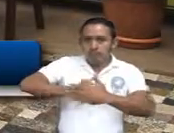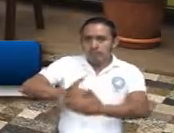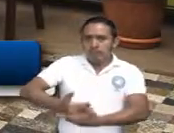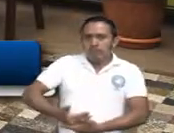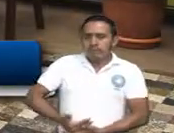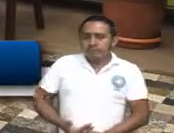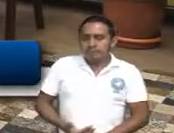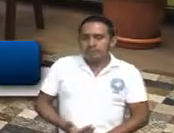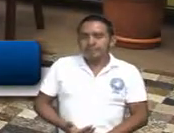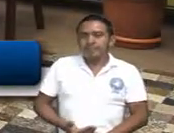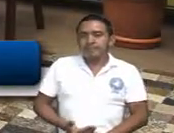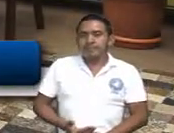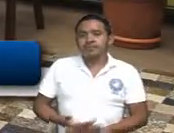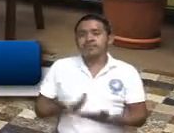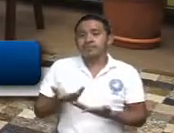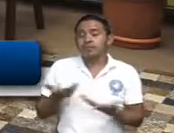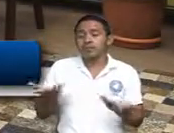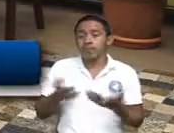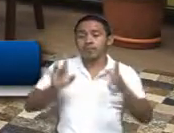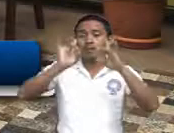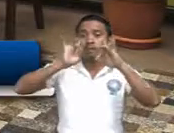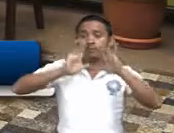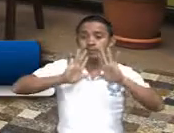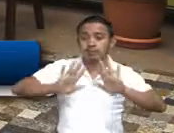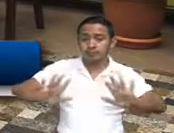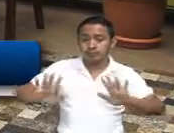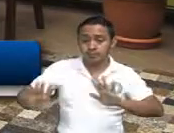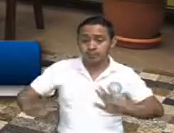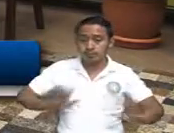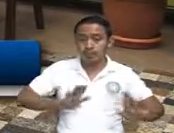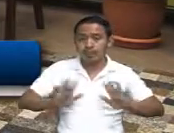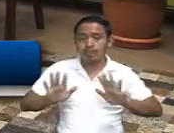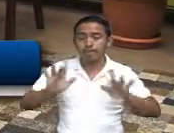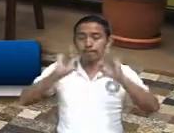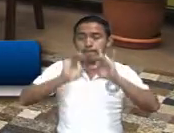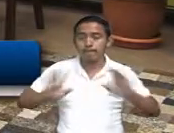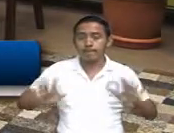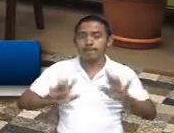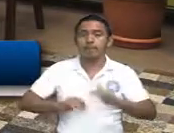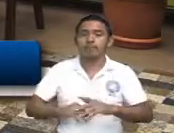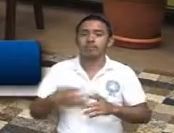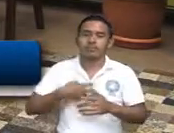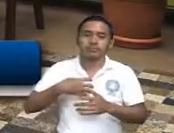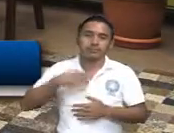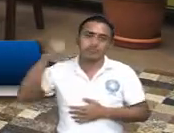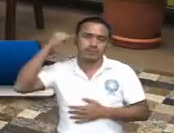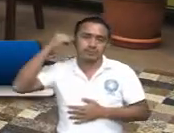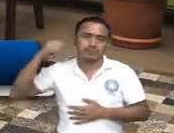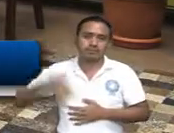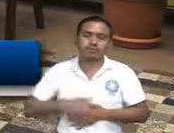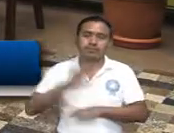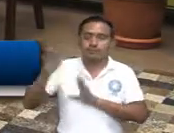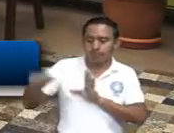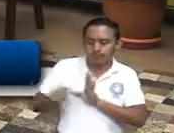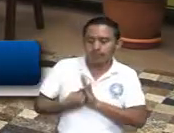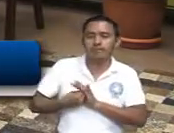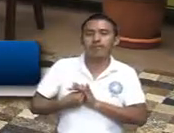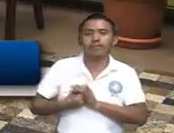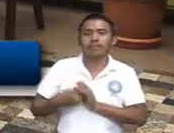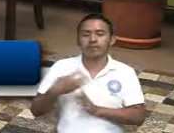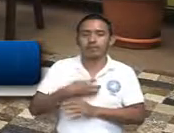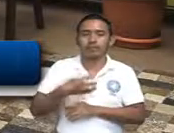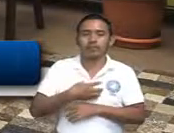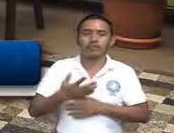para el cuido de la audición pues si se incluye la audición